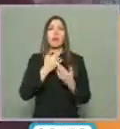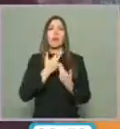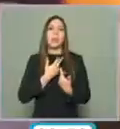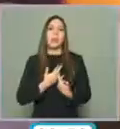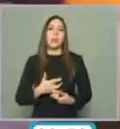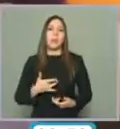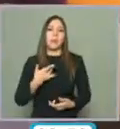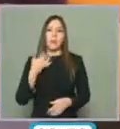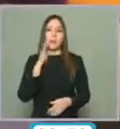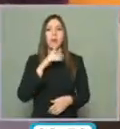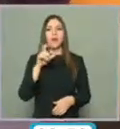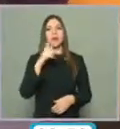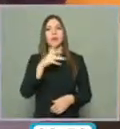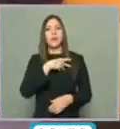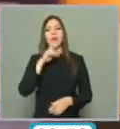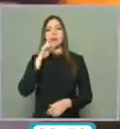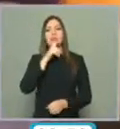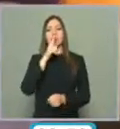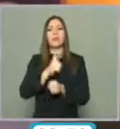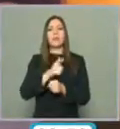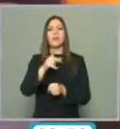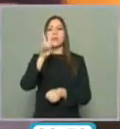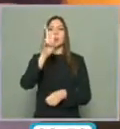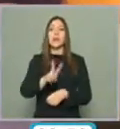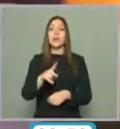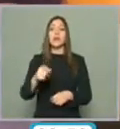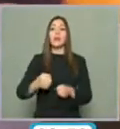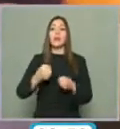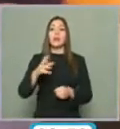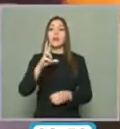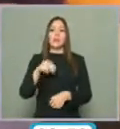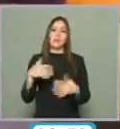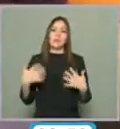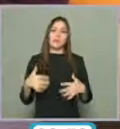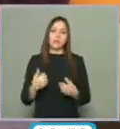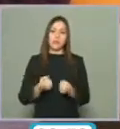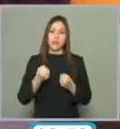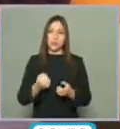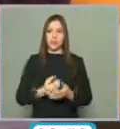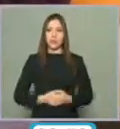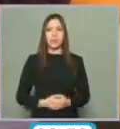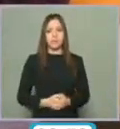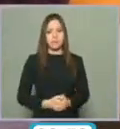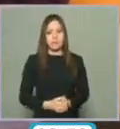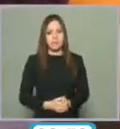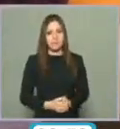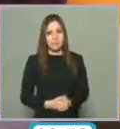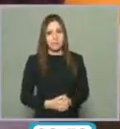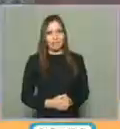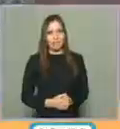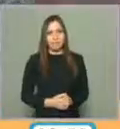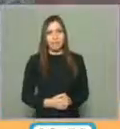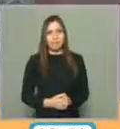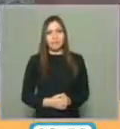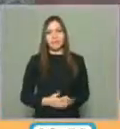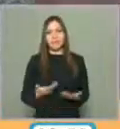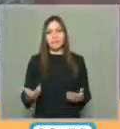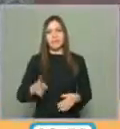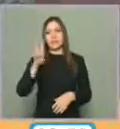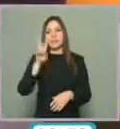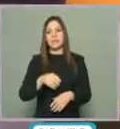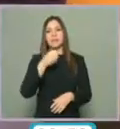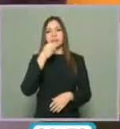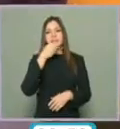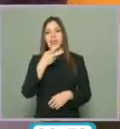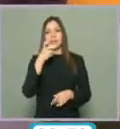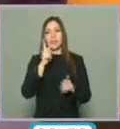hijo que no tienes en realidad esos superpoderes. Superpoderes. Exactamente. ¡Ay, qué ¿no? fuerte! Ay, pues nos quedamos picados con Sí, esto. sí,